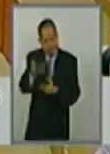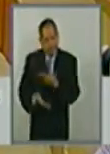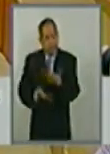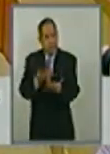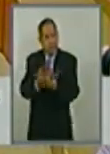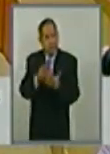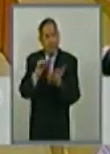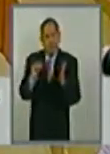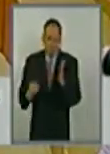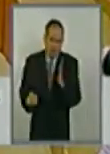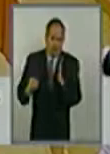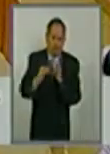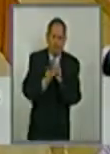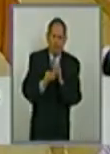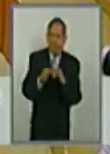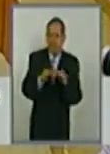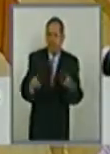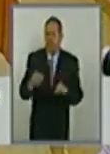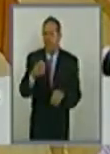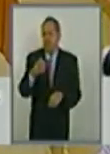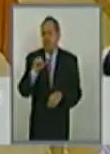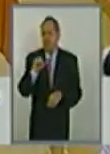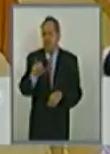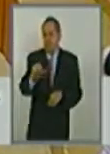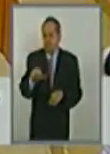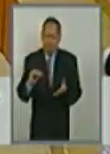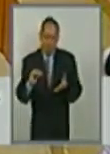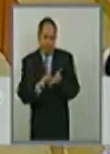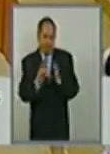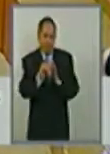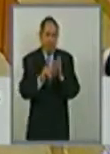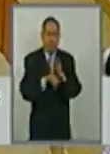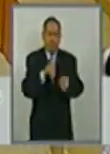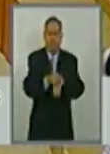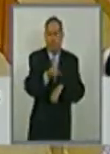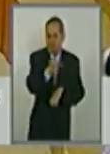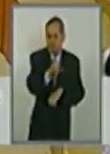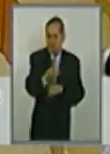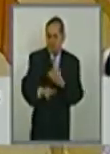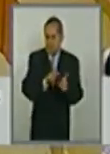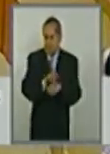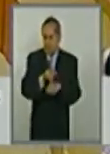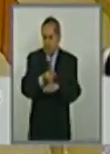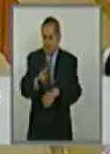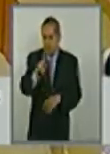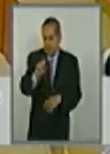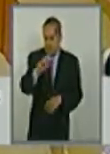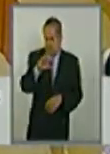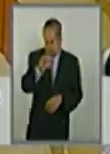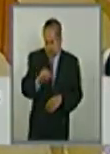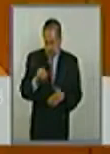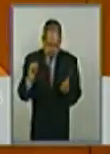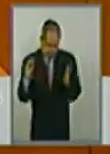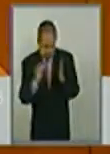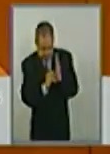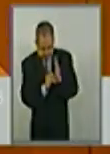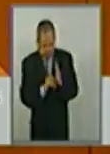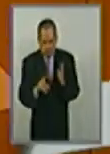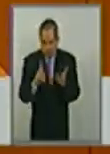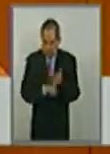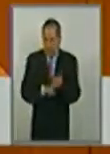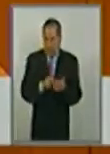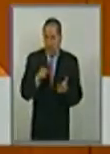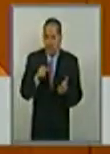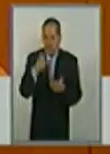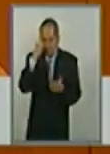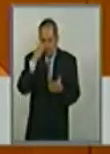ustedes adicionar la fracción 16ª del artículo 20 de la Ley General de Pesca y Acuacultura